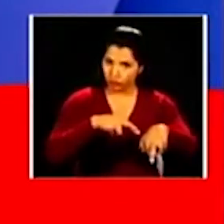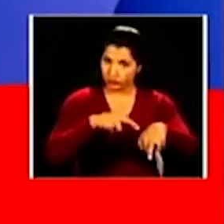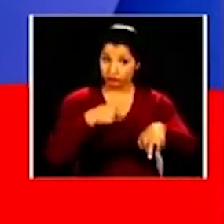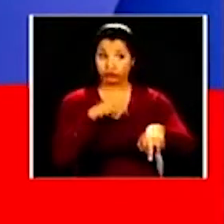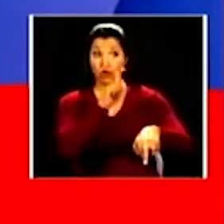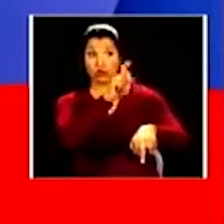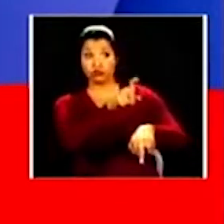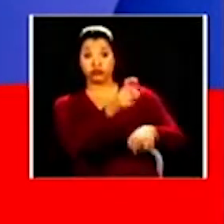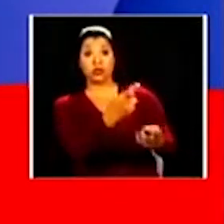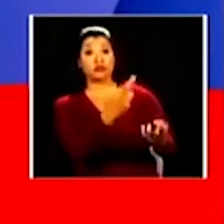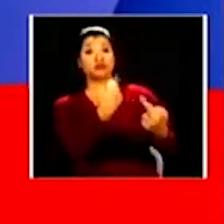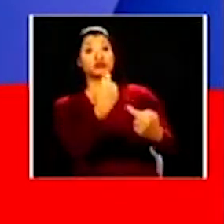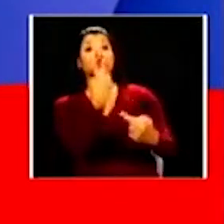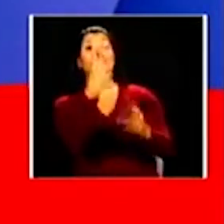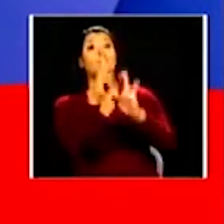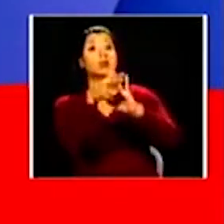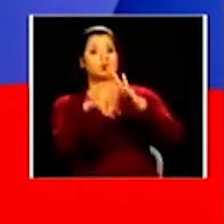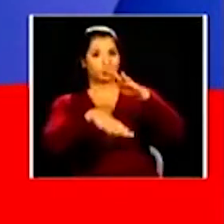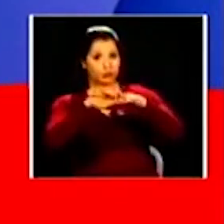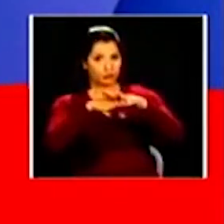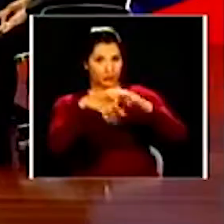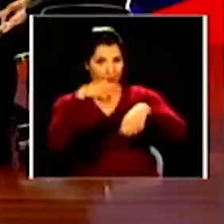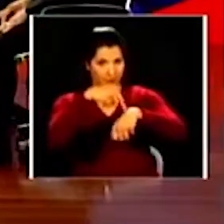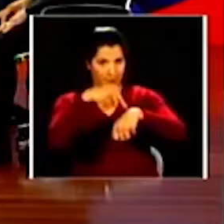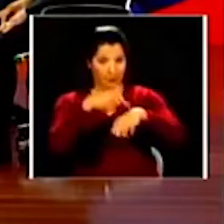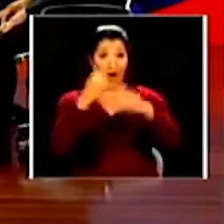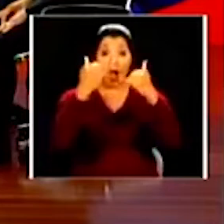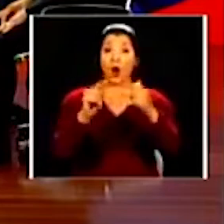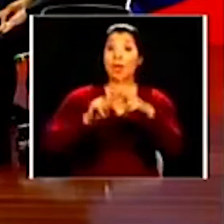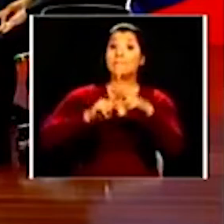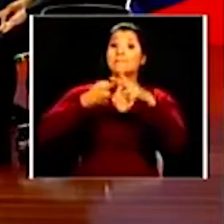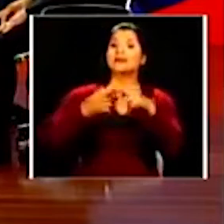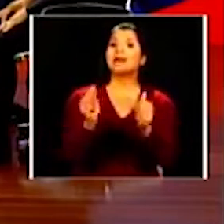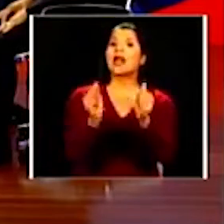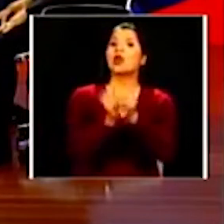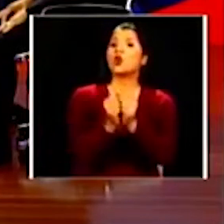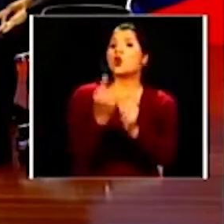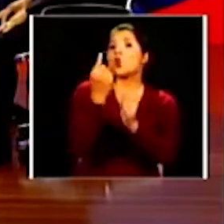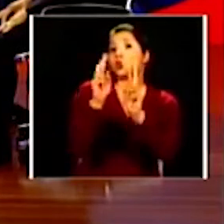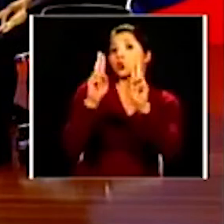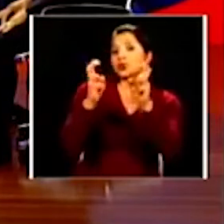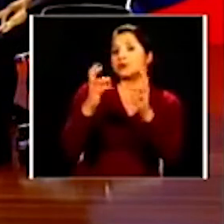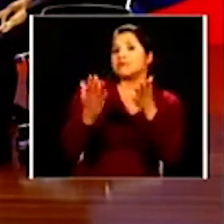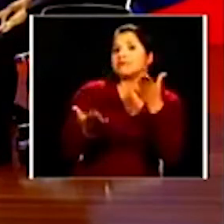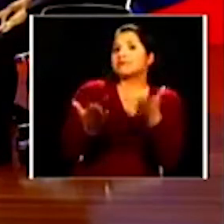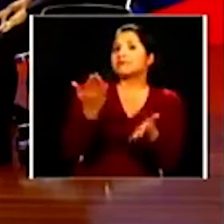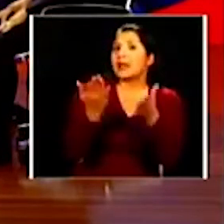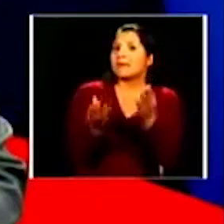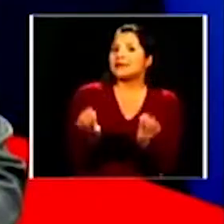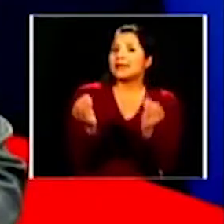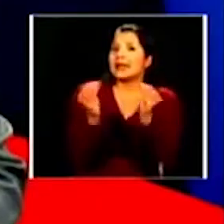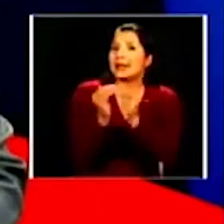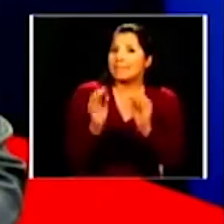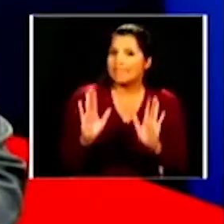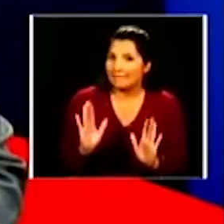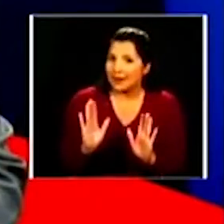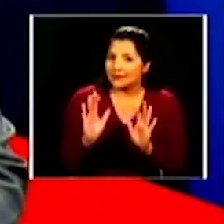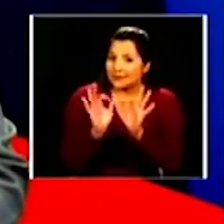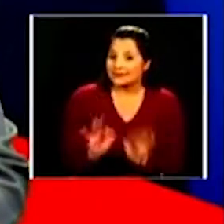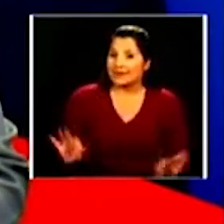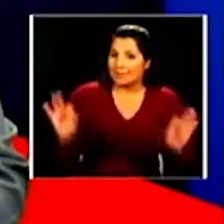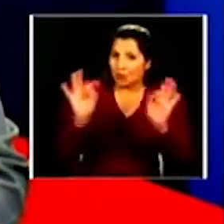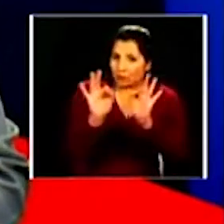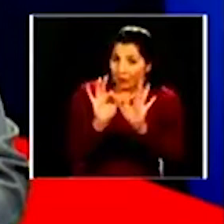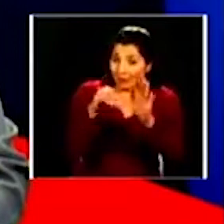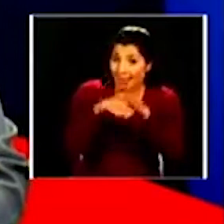siguientes consultas. Vamos a empezar con uno de los temas que es quizás el más acuciante en materia económica, que es